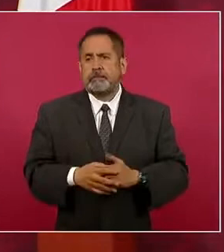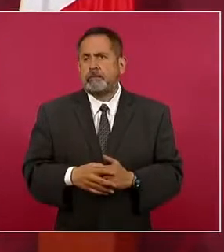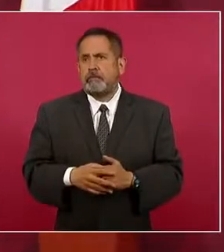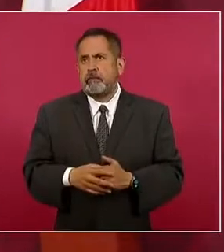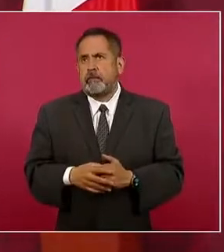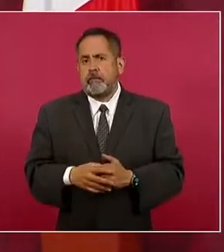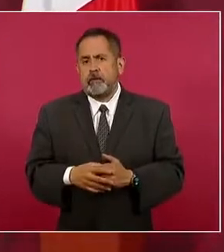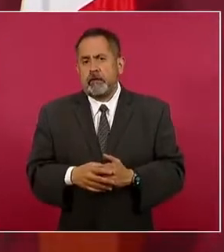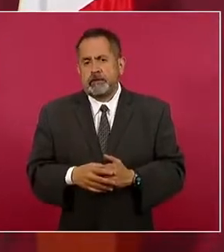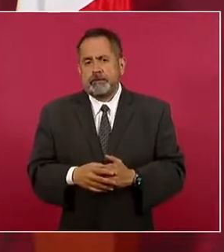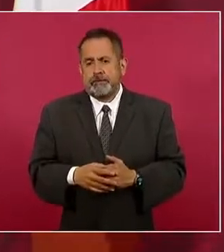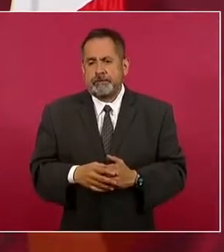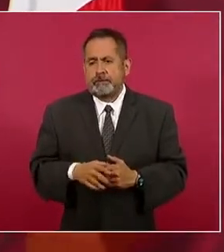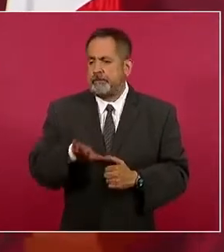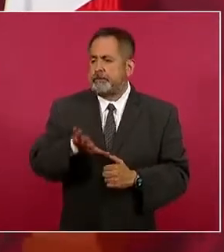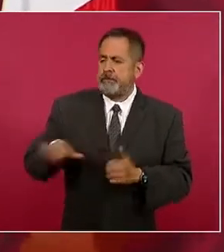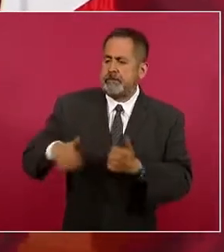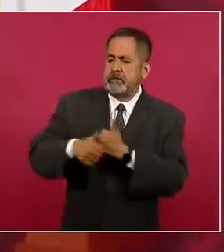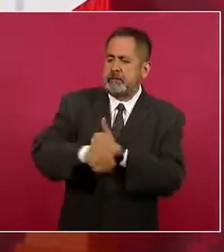eclipsar